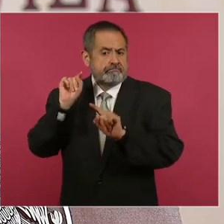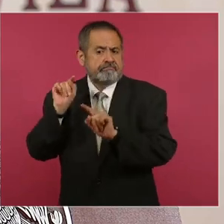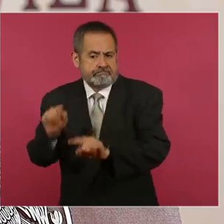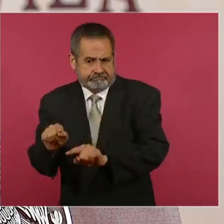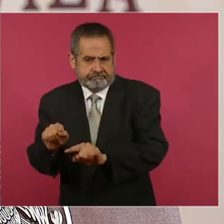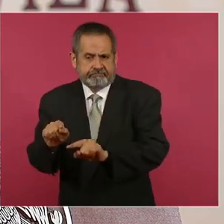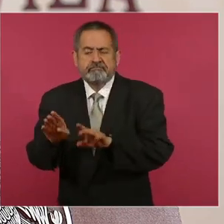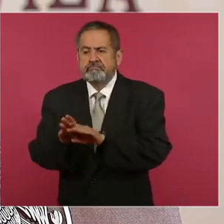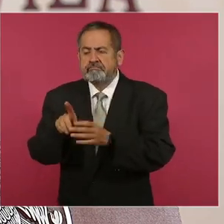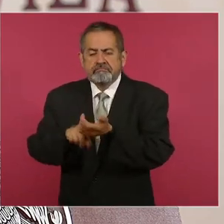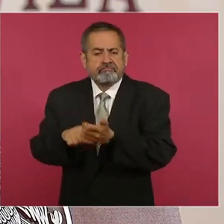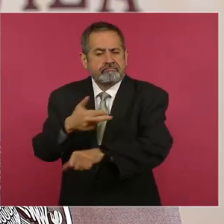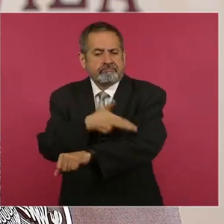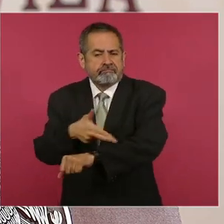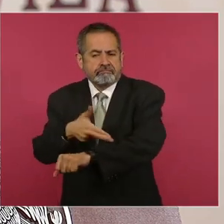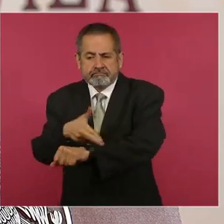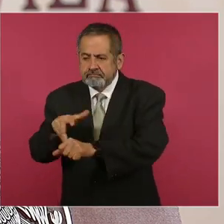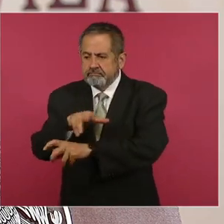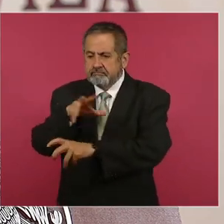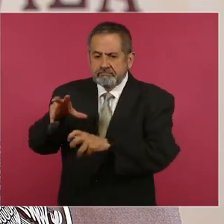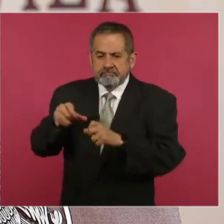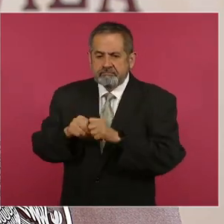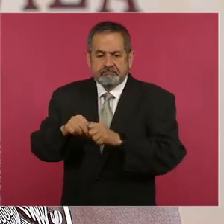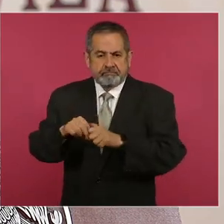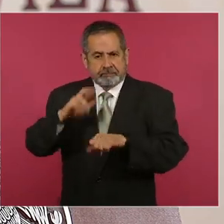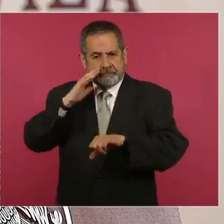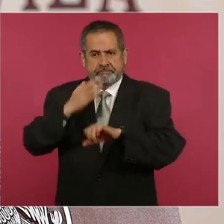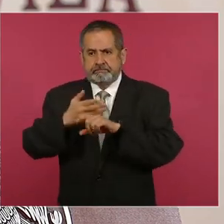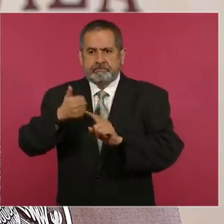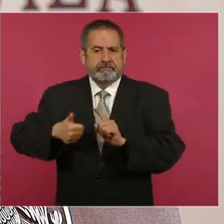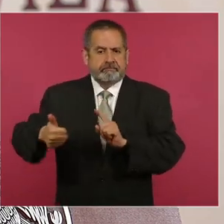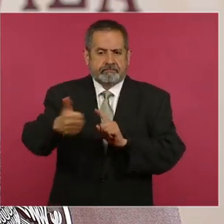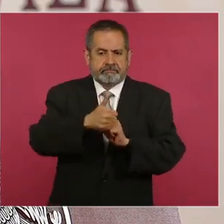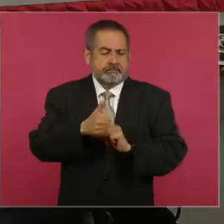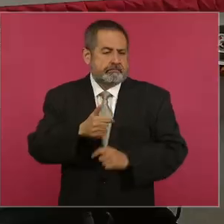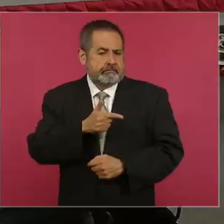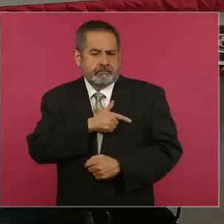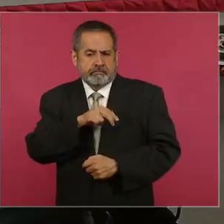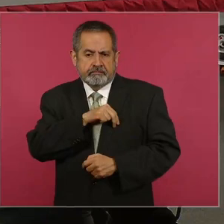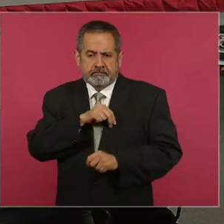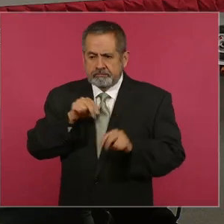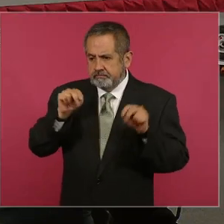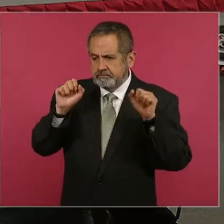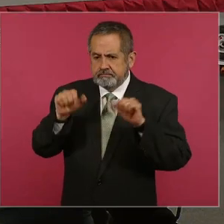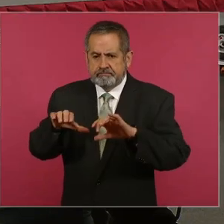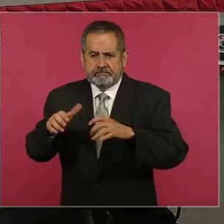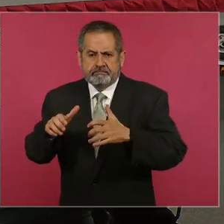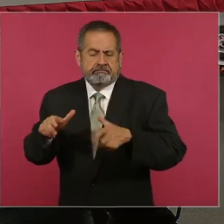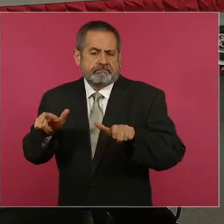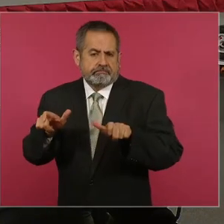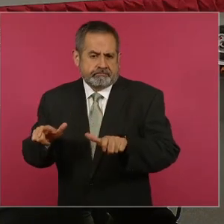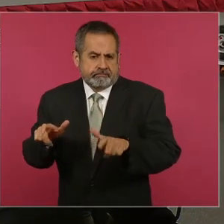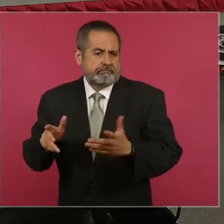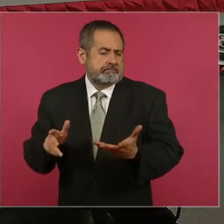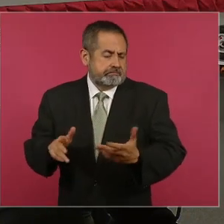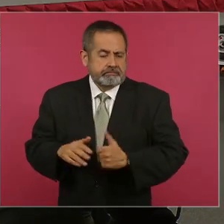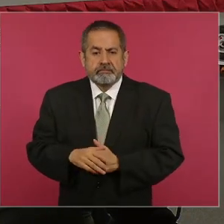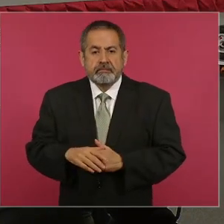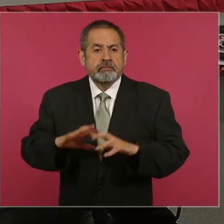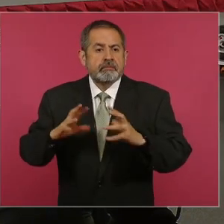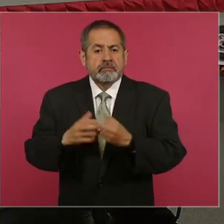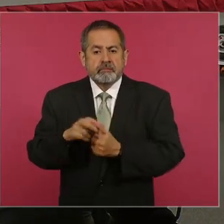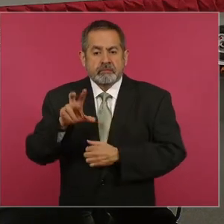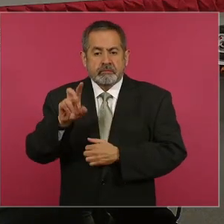la delimitación por sectores de responsabilidad para la Guardia Nacional. De tal manera que tenemos